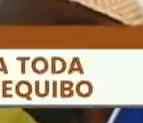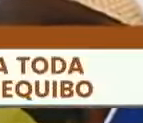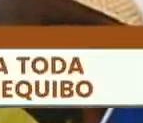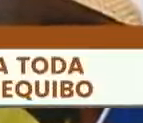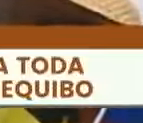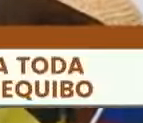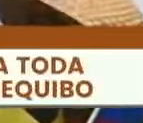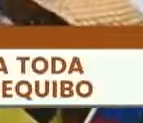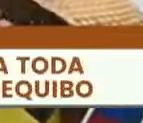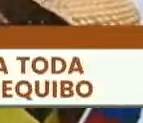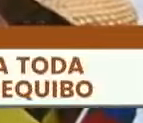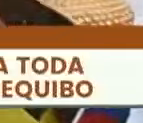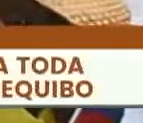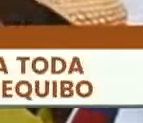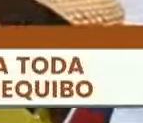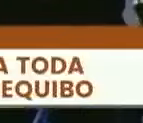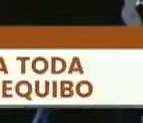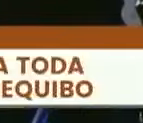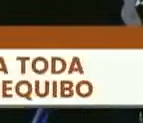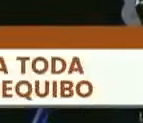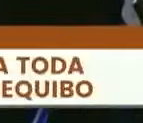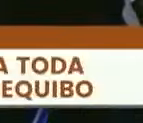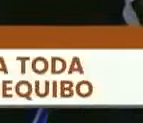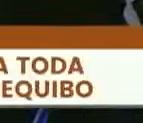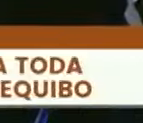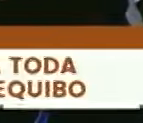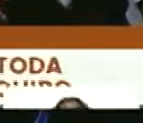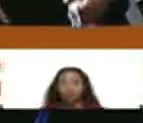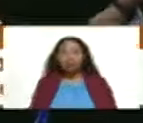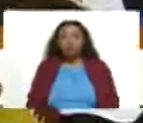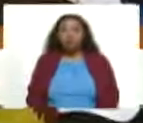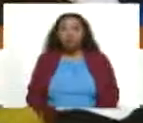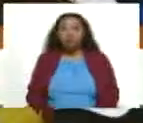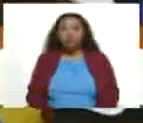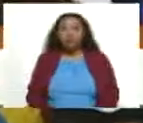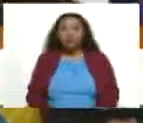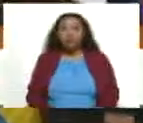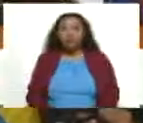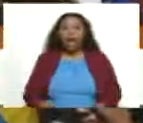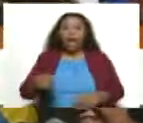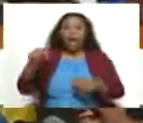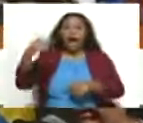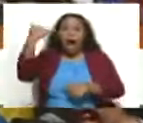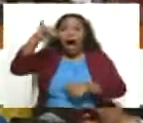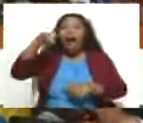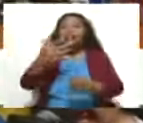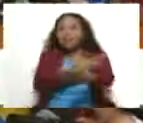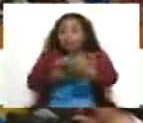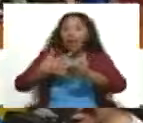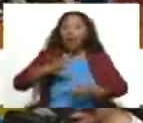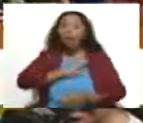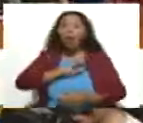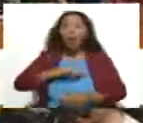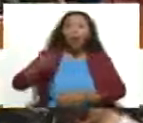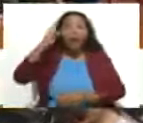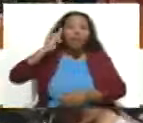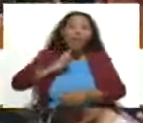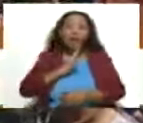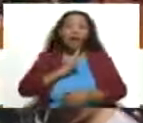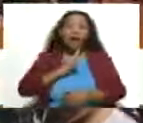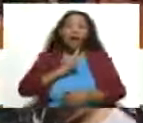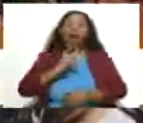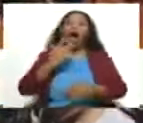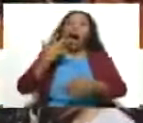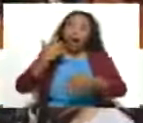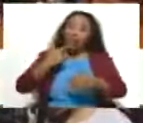venezolanos, los patriotas de esta tierra, los que llevan la sangre bolivariana, vamos a